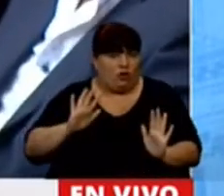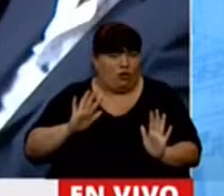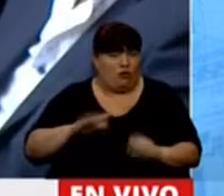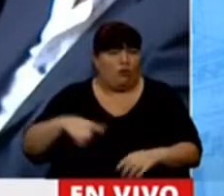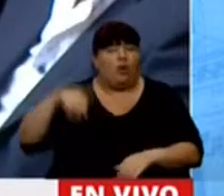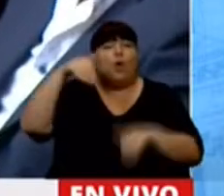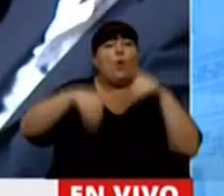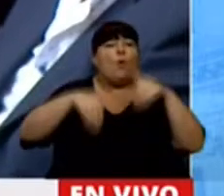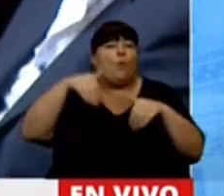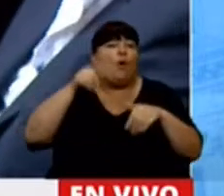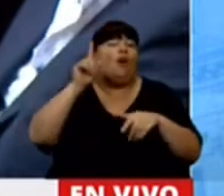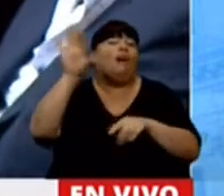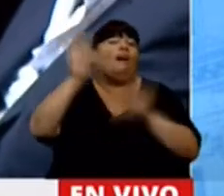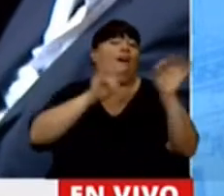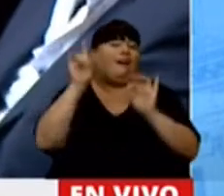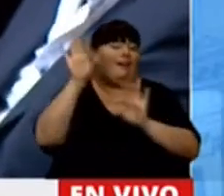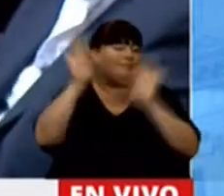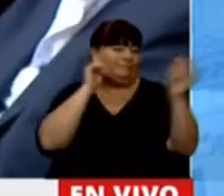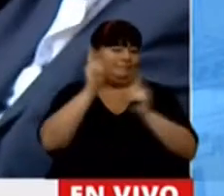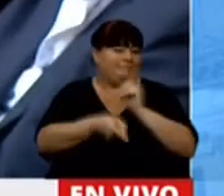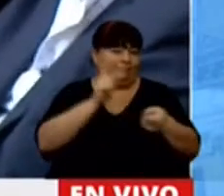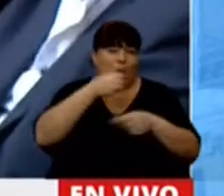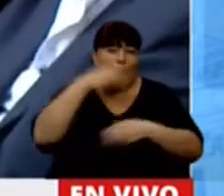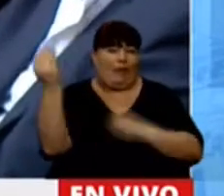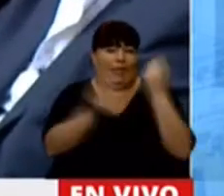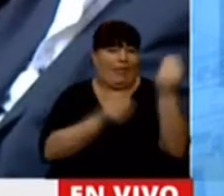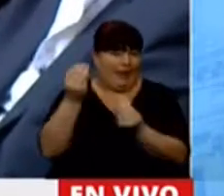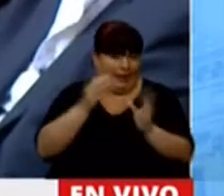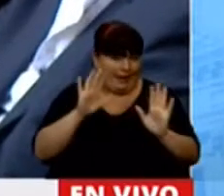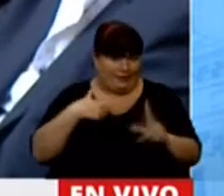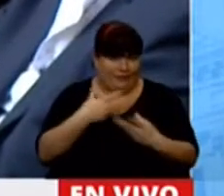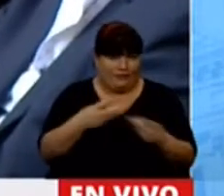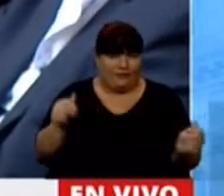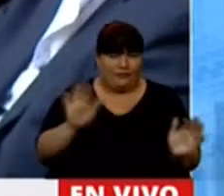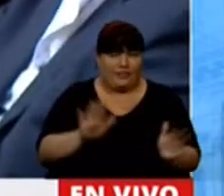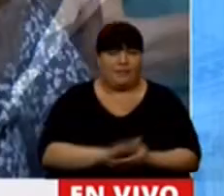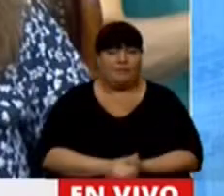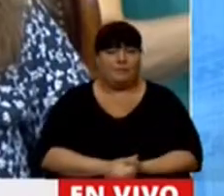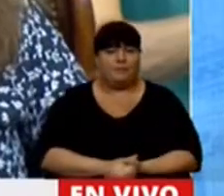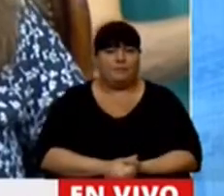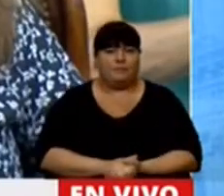Fueron elegidos a dedo, señor presidente. Ya termino.